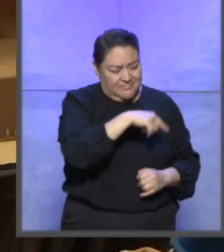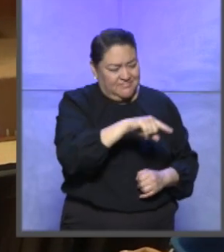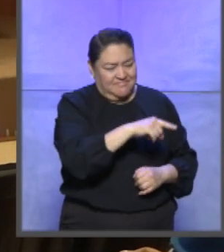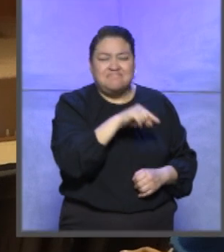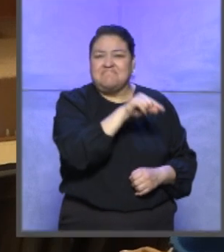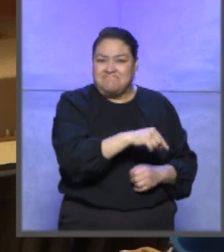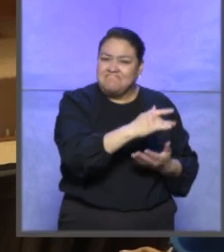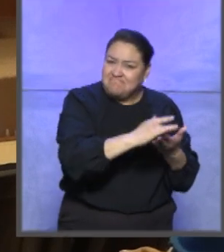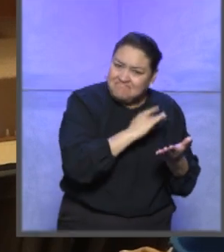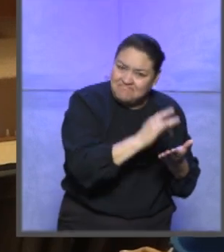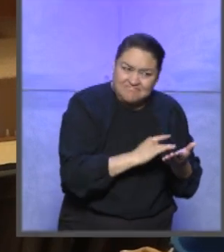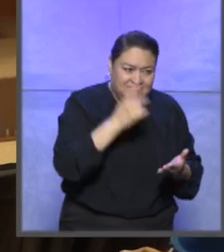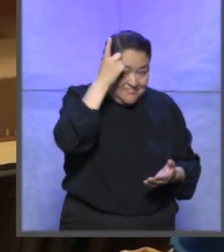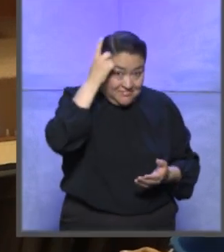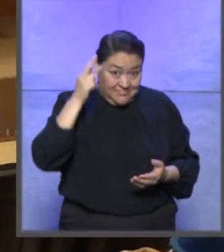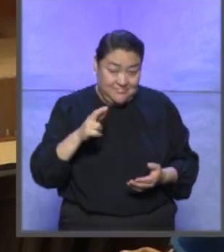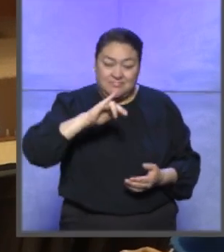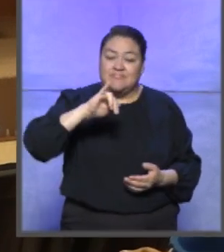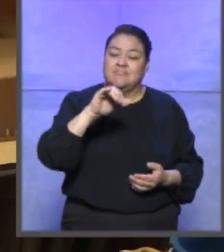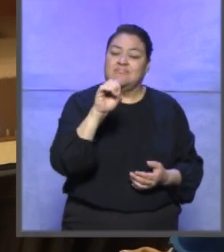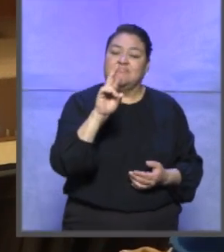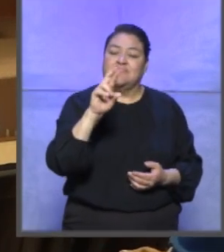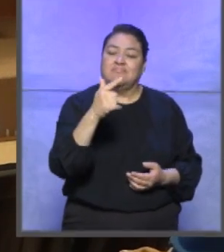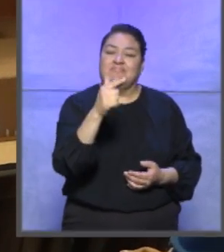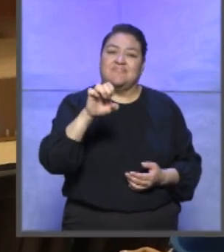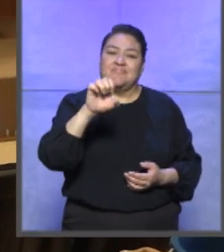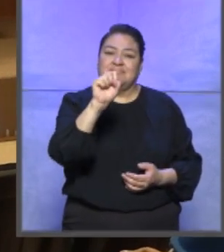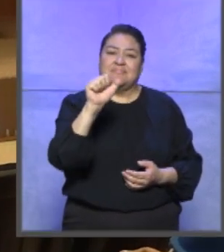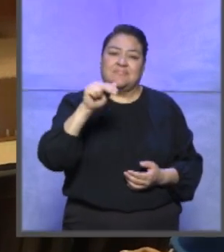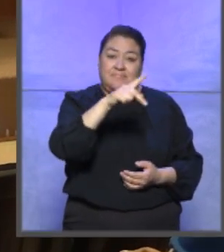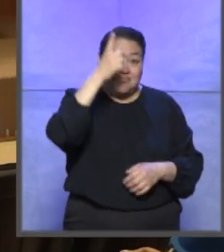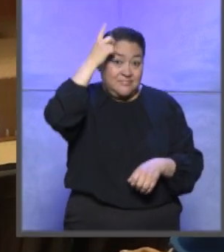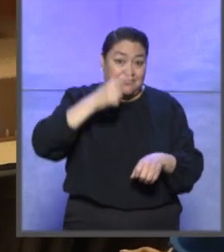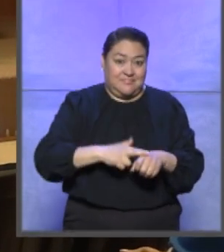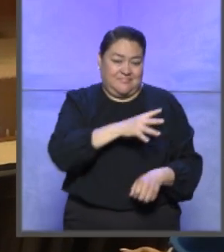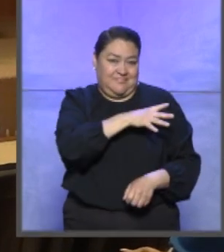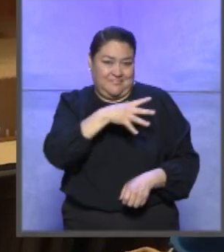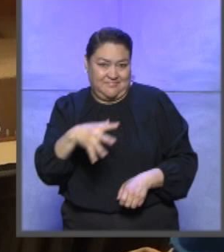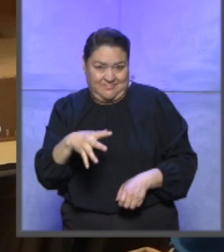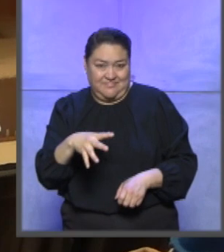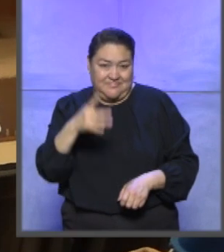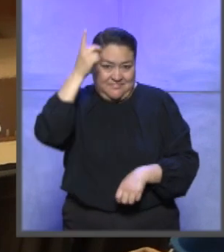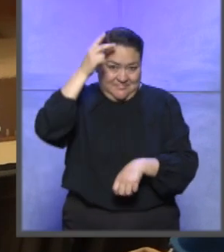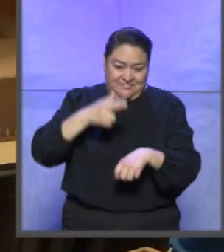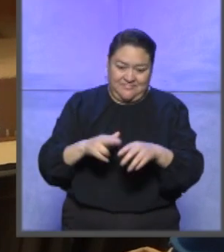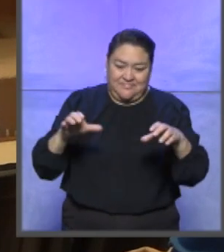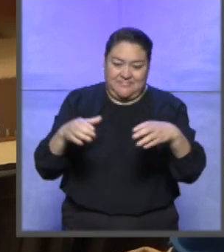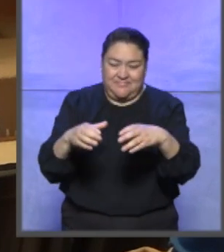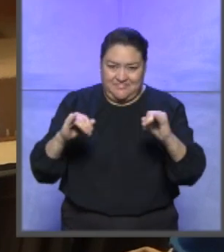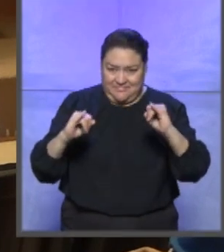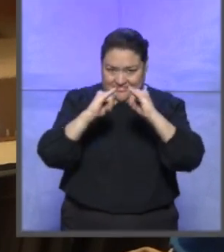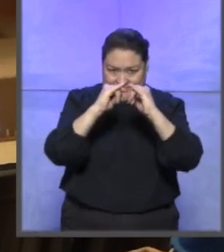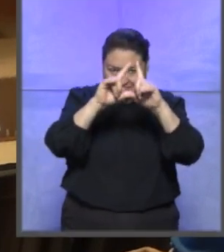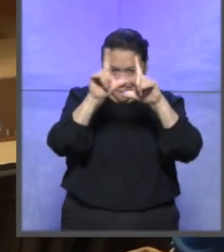Participación Ciudadana, al doctor Jorge Sánchez Morales, director general de la Dirección